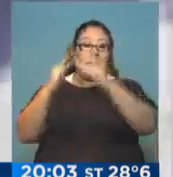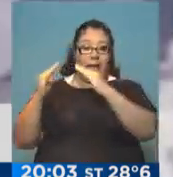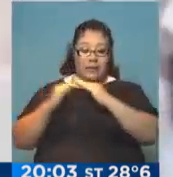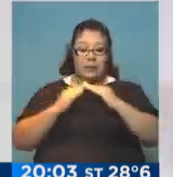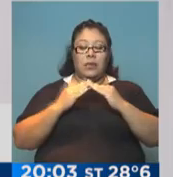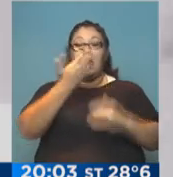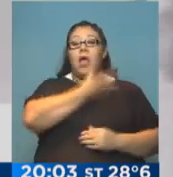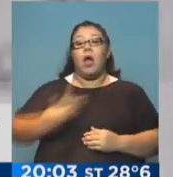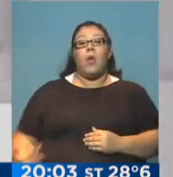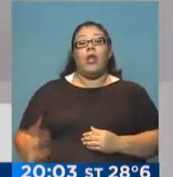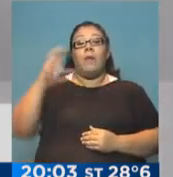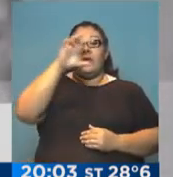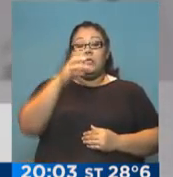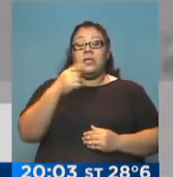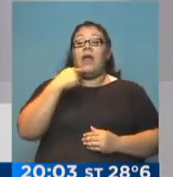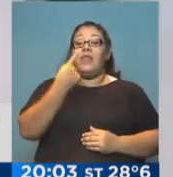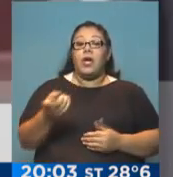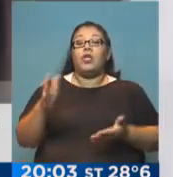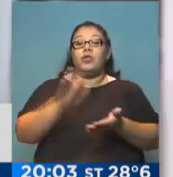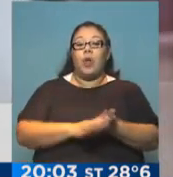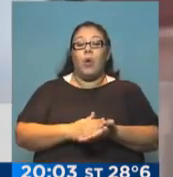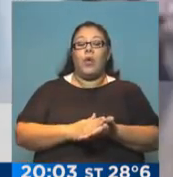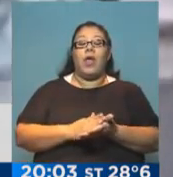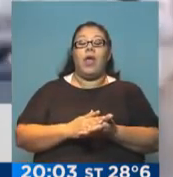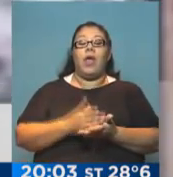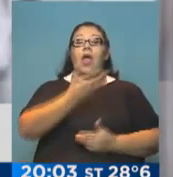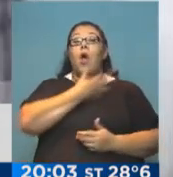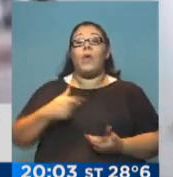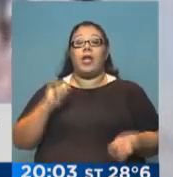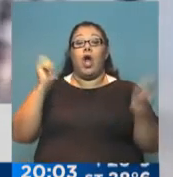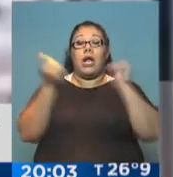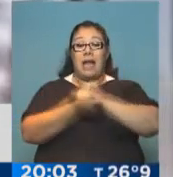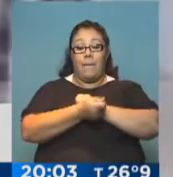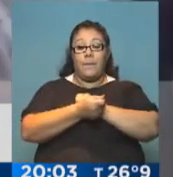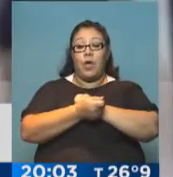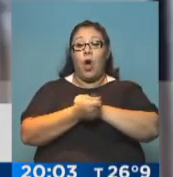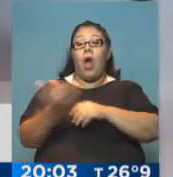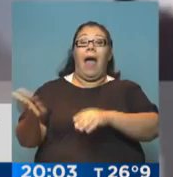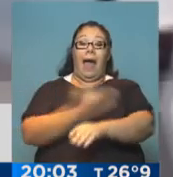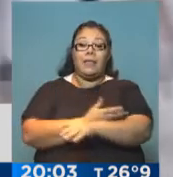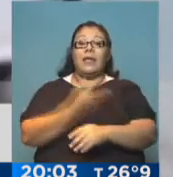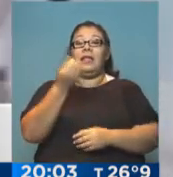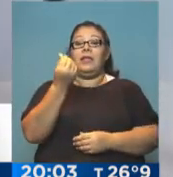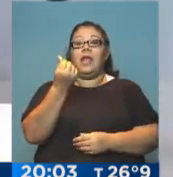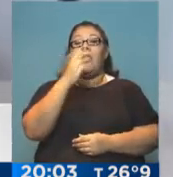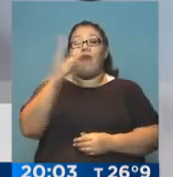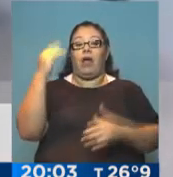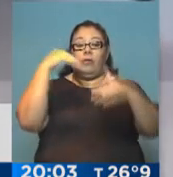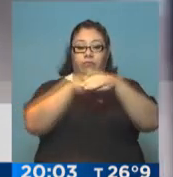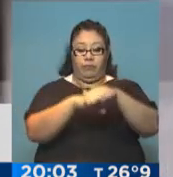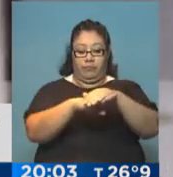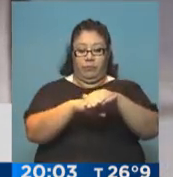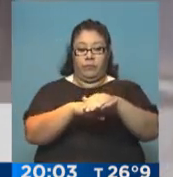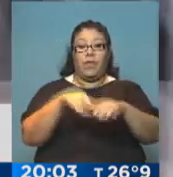sido depositados antes del recambio gubernamental en la provincia. Lo cierto es que este es el momento de la detención,